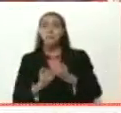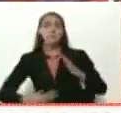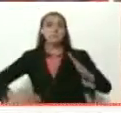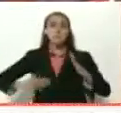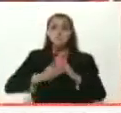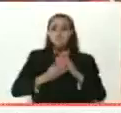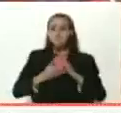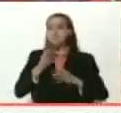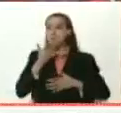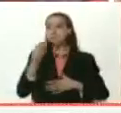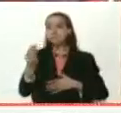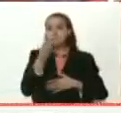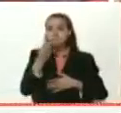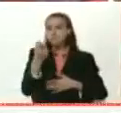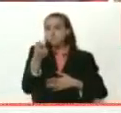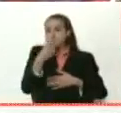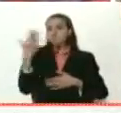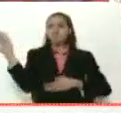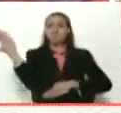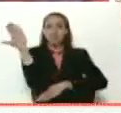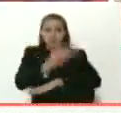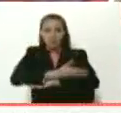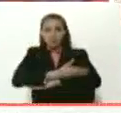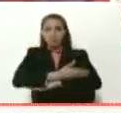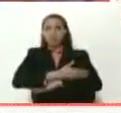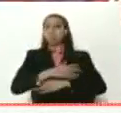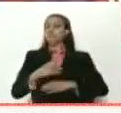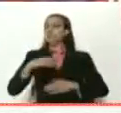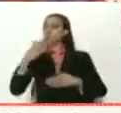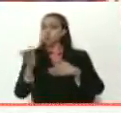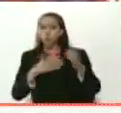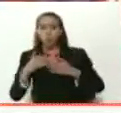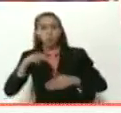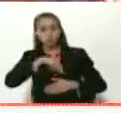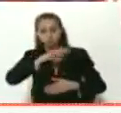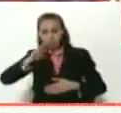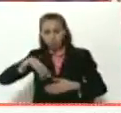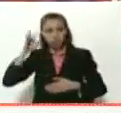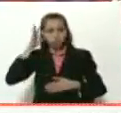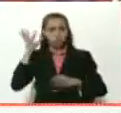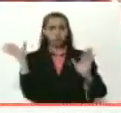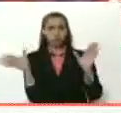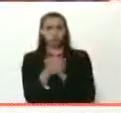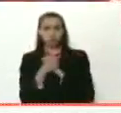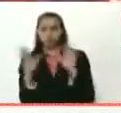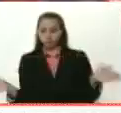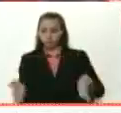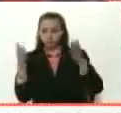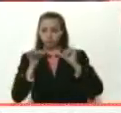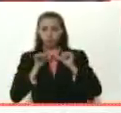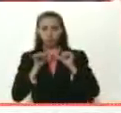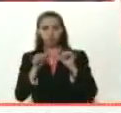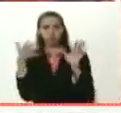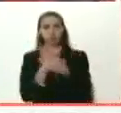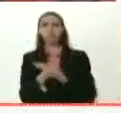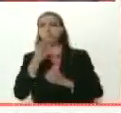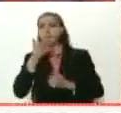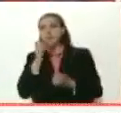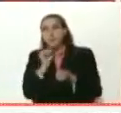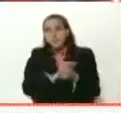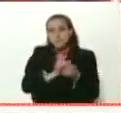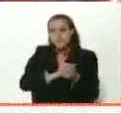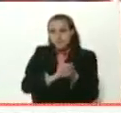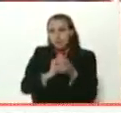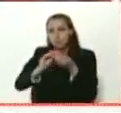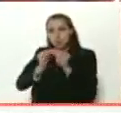acceso a alimentos y a medicamentos y sin embargo, nuestras compañeras productoras avanzaron en la producción de jabón y de